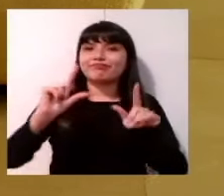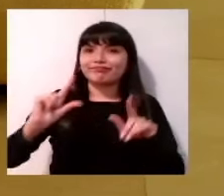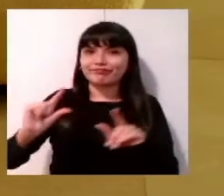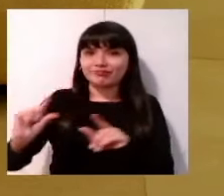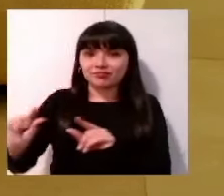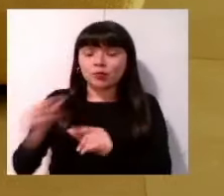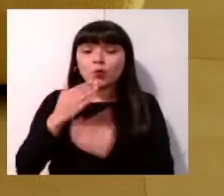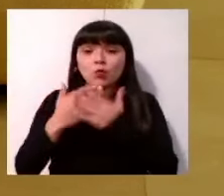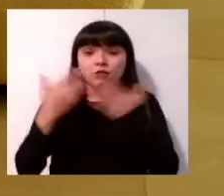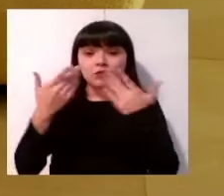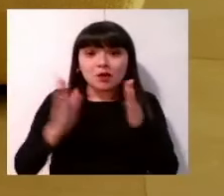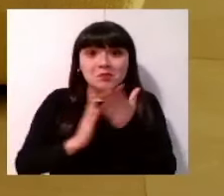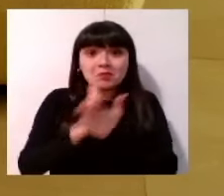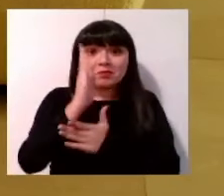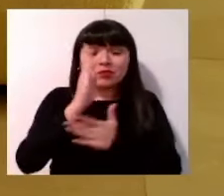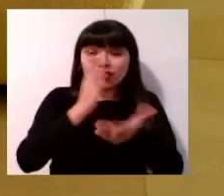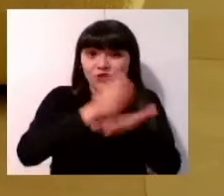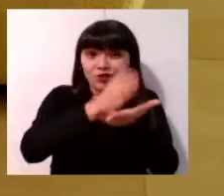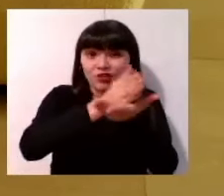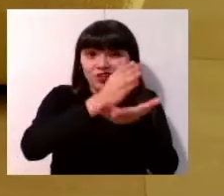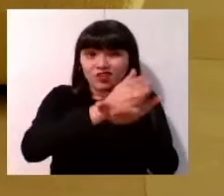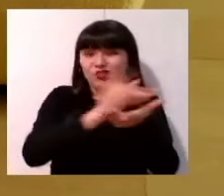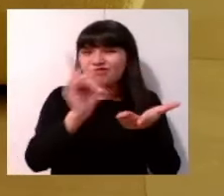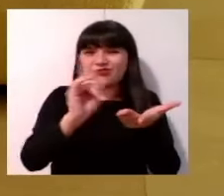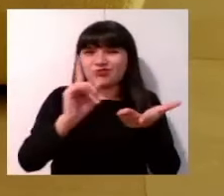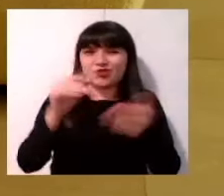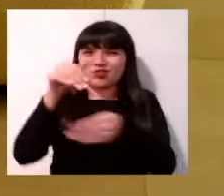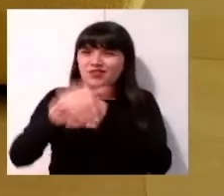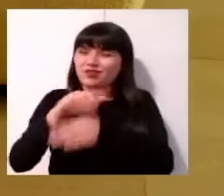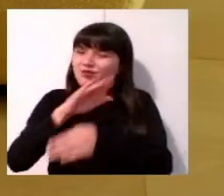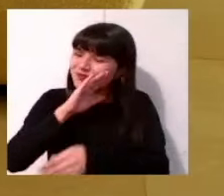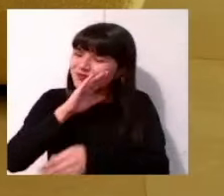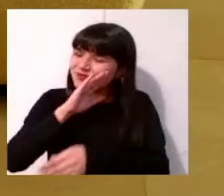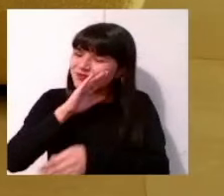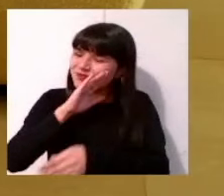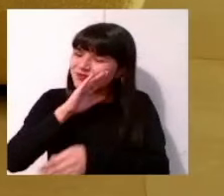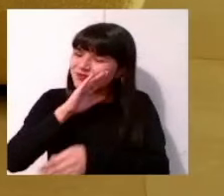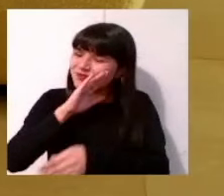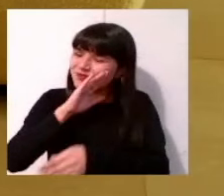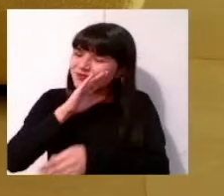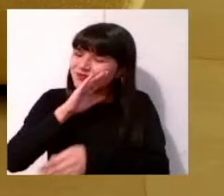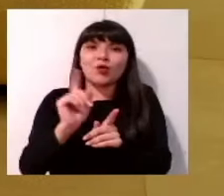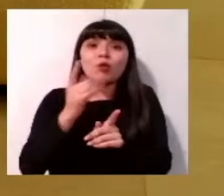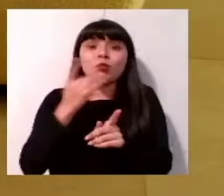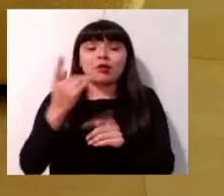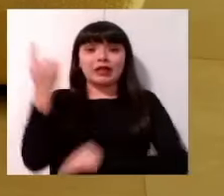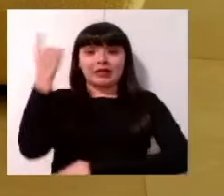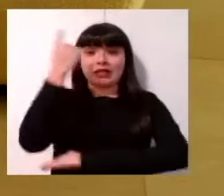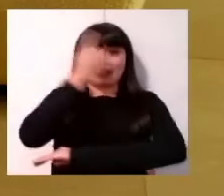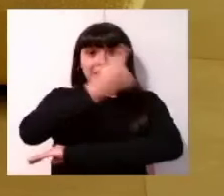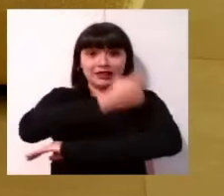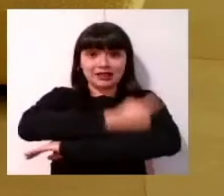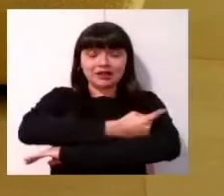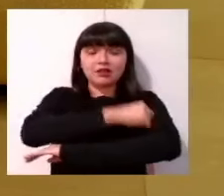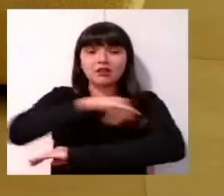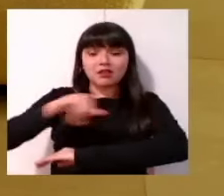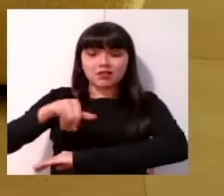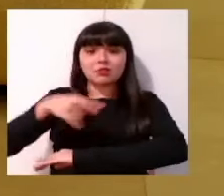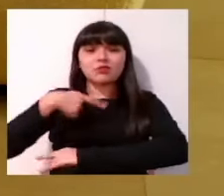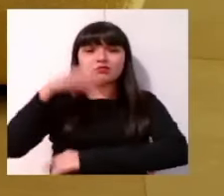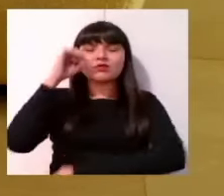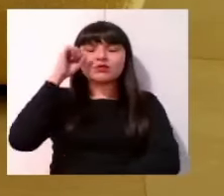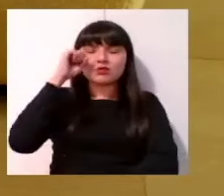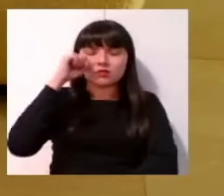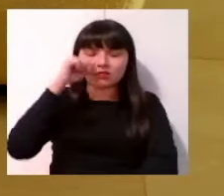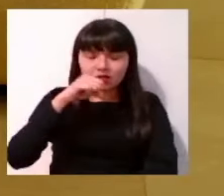no, ya como acortan su necesidad de sueño, si duermen siesta durante el día, el sueño, después hay un menor cansancio,